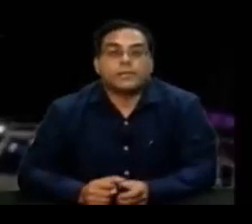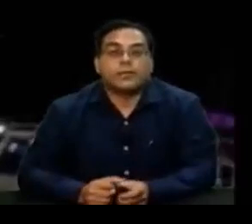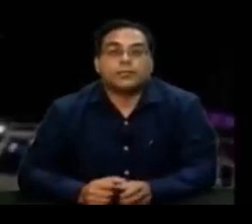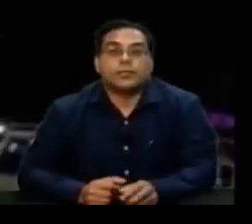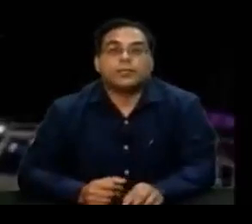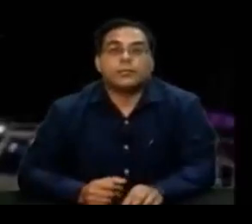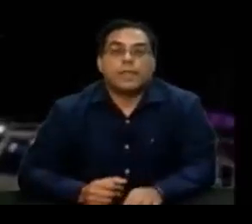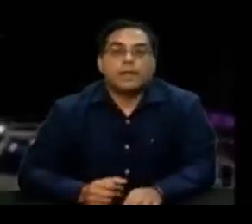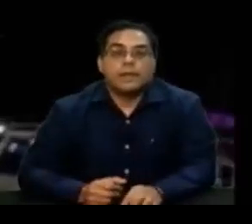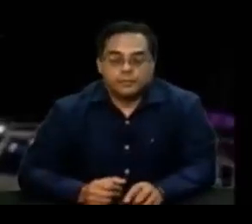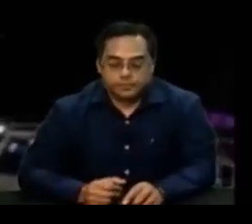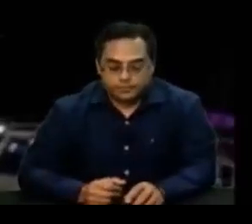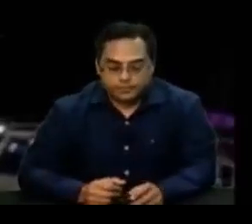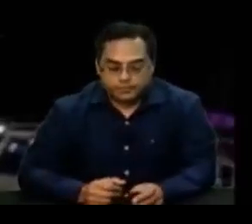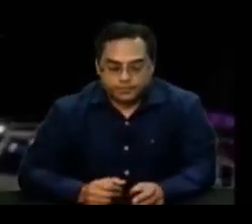indicación, ¿no?